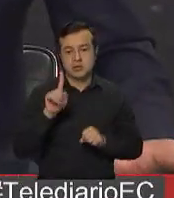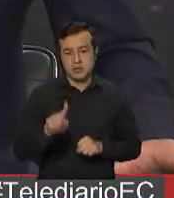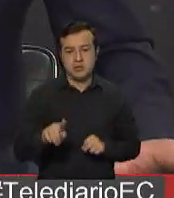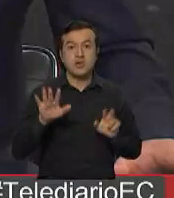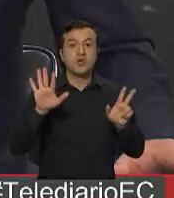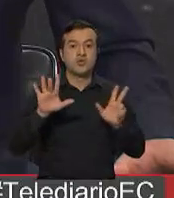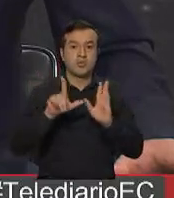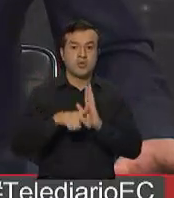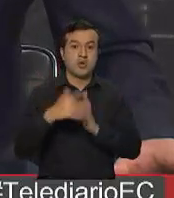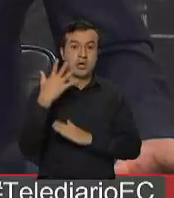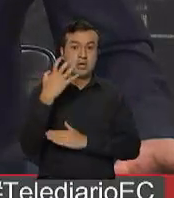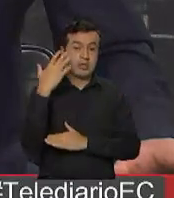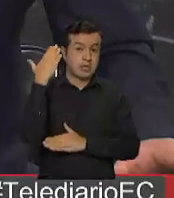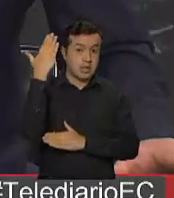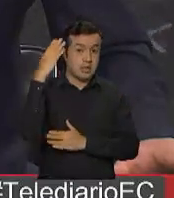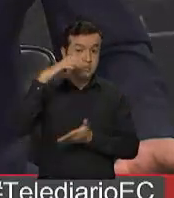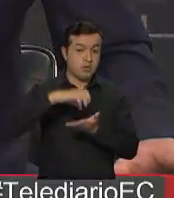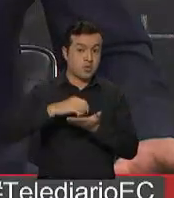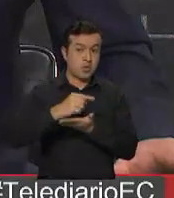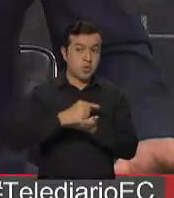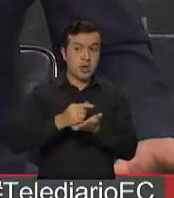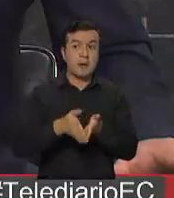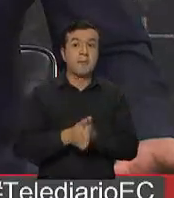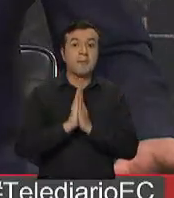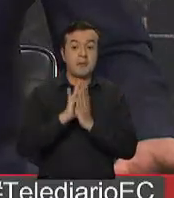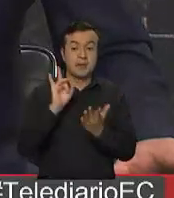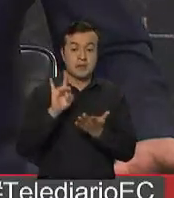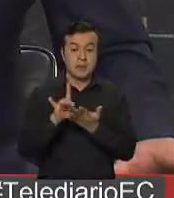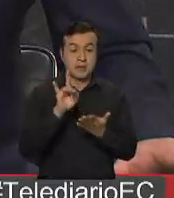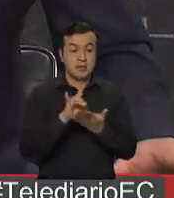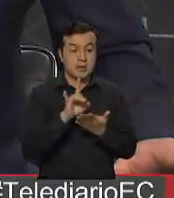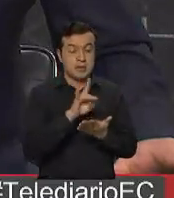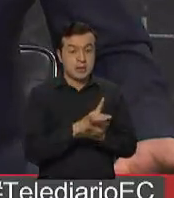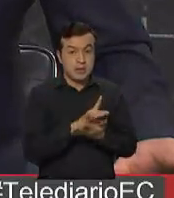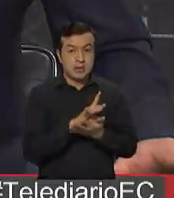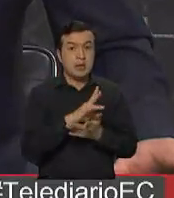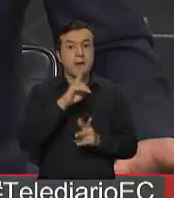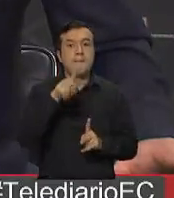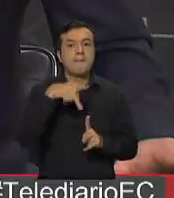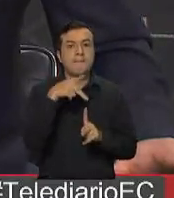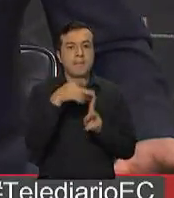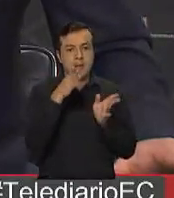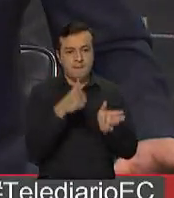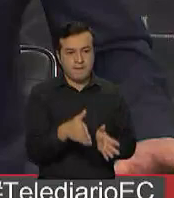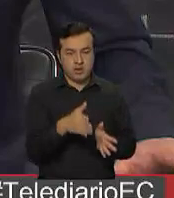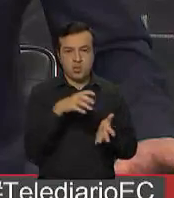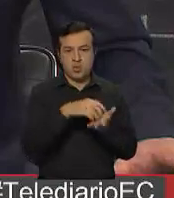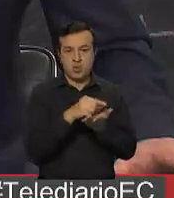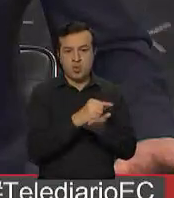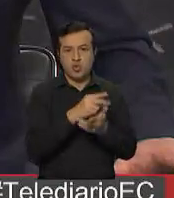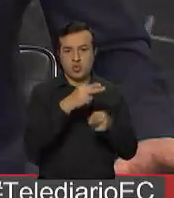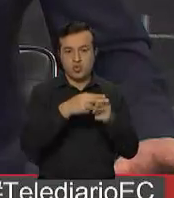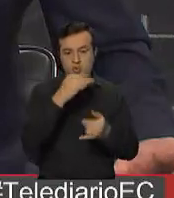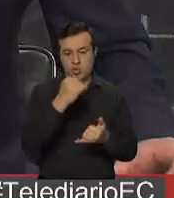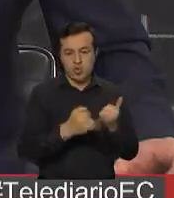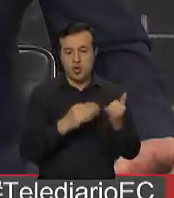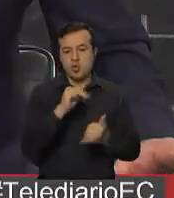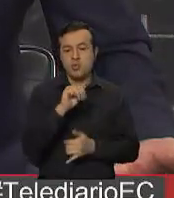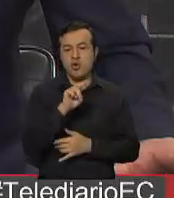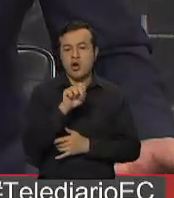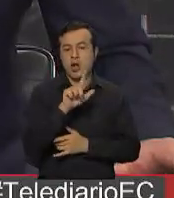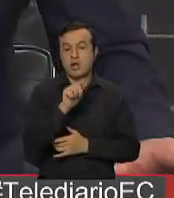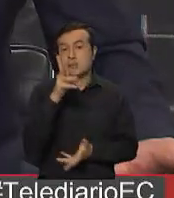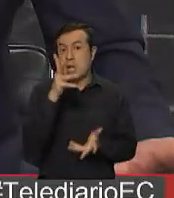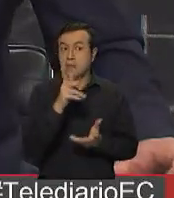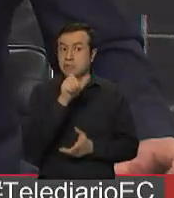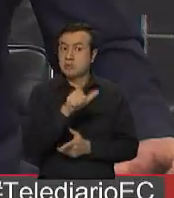7:08. 15 alcaldes del Guayas pedirán la destitución del prefecto Carlos Luis Morales. Esto tras su vinculación en casos de presunta corrupción